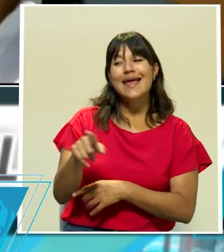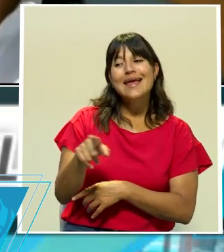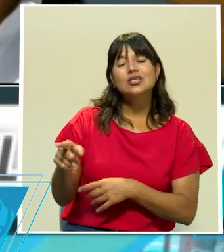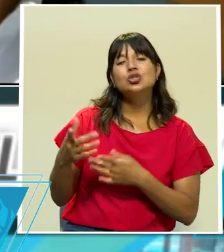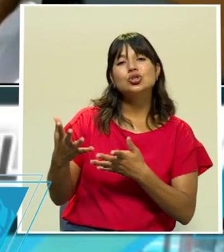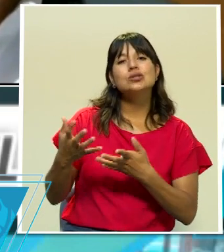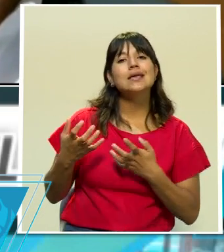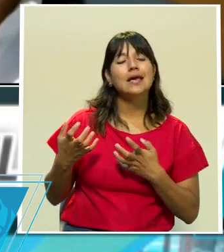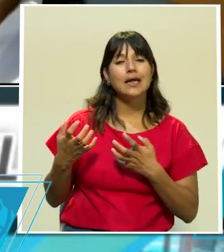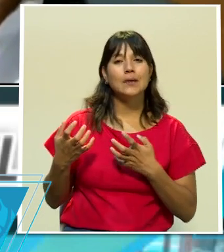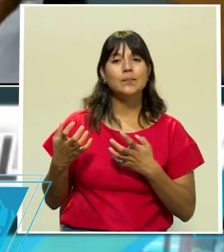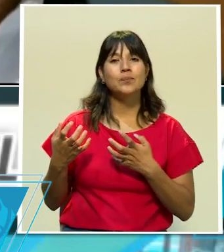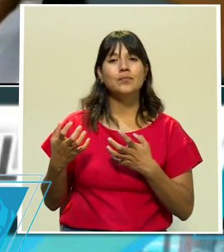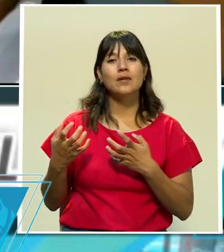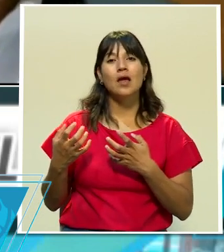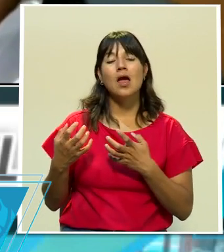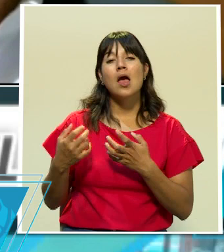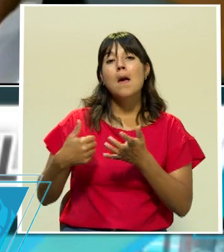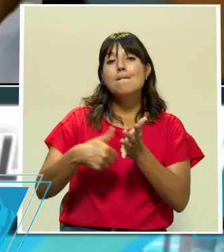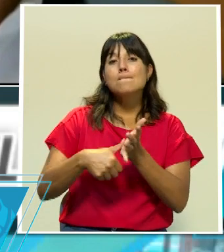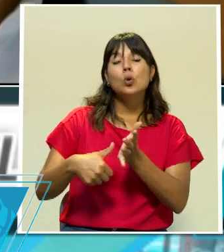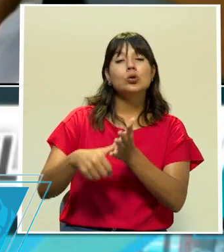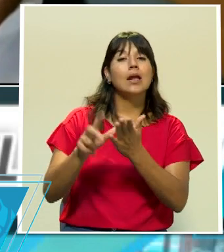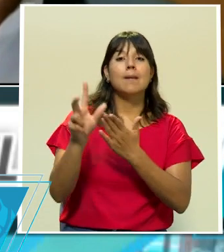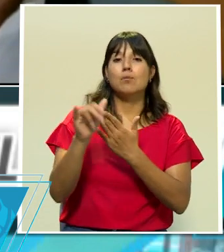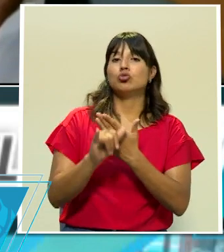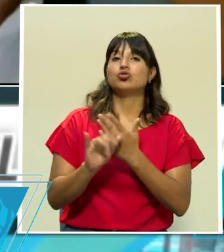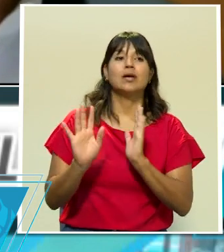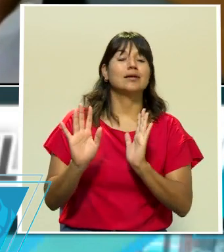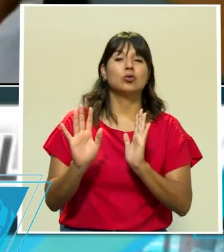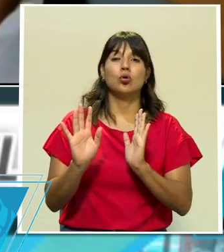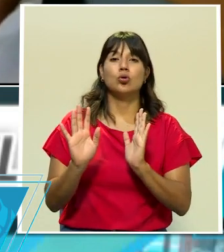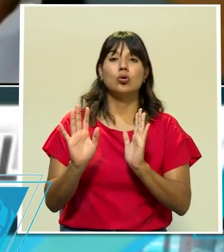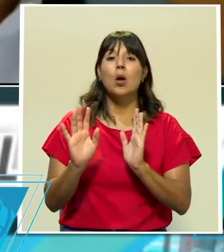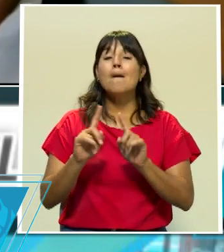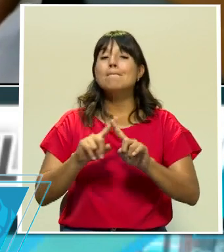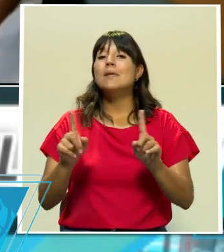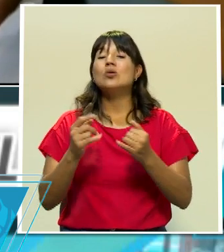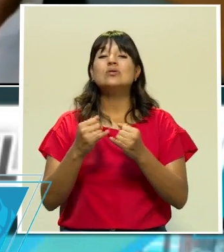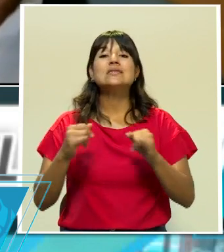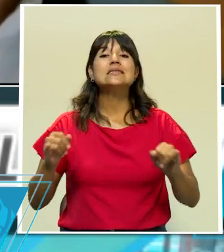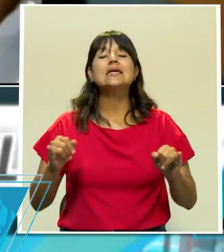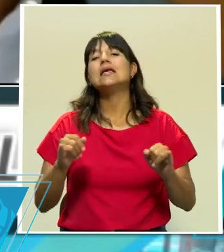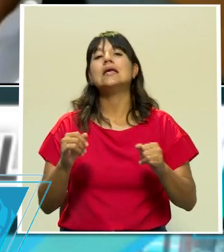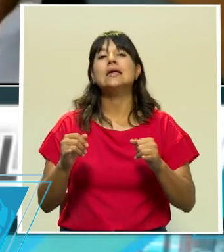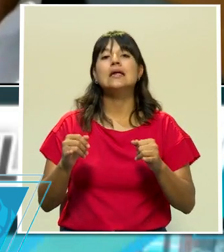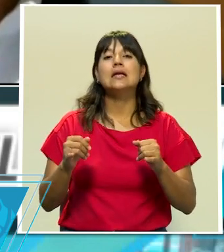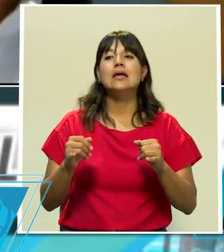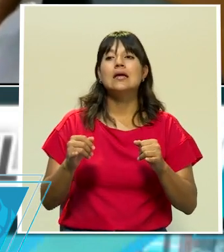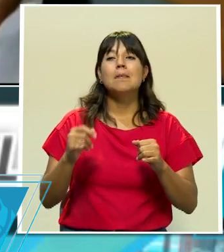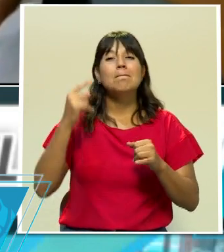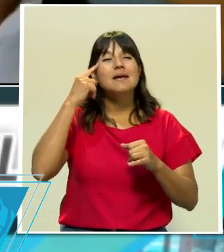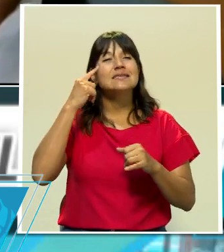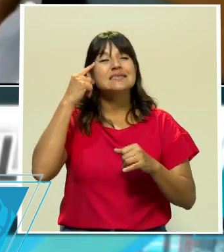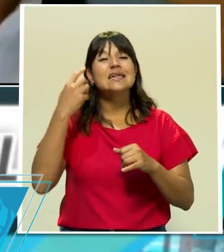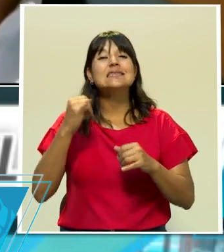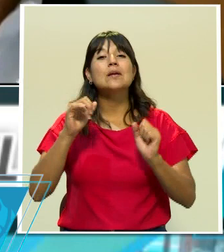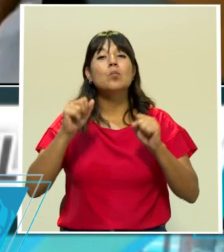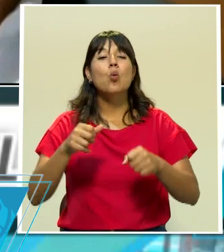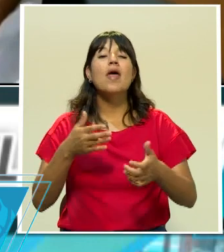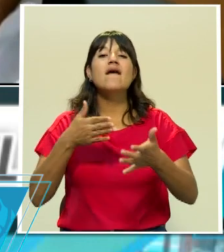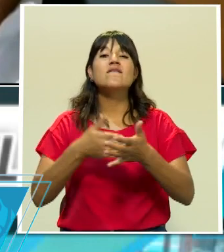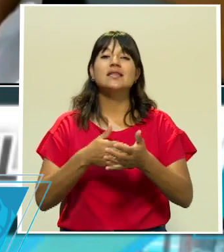quieren votar el proyecto a como dé lugar, sin importar el daño que causan en las finanzas